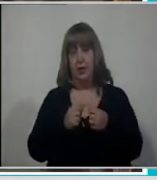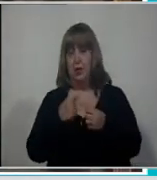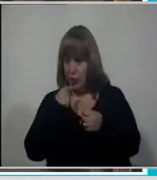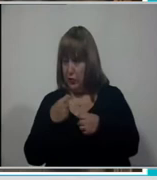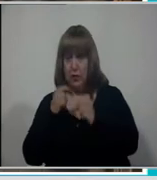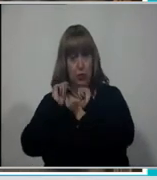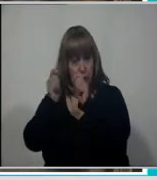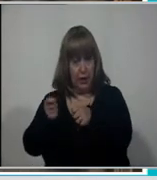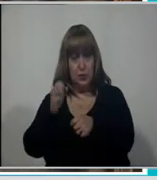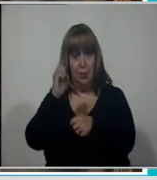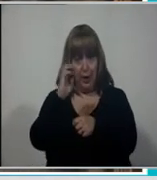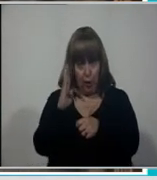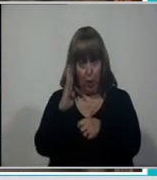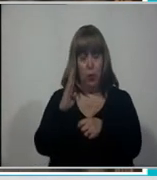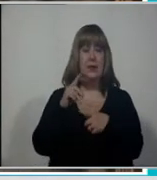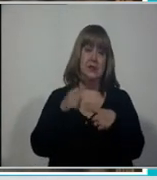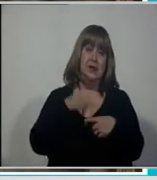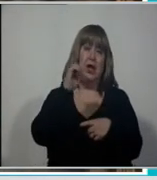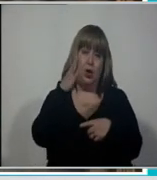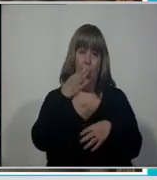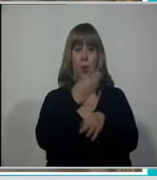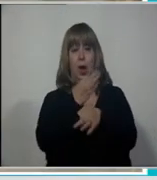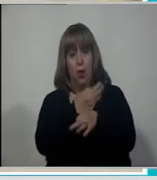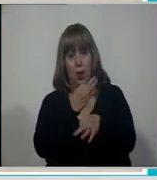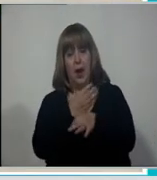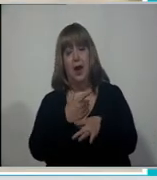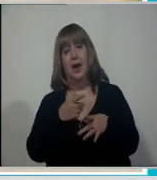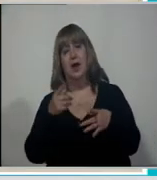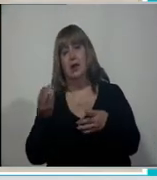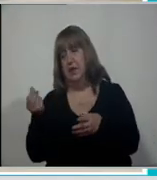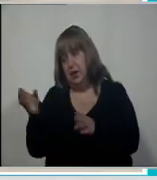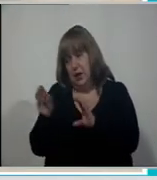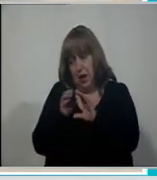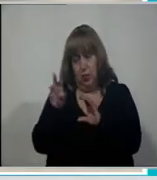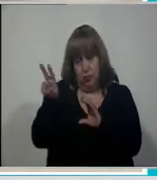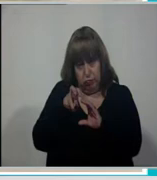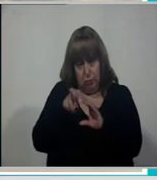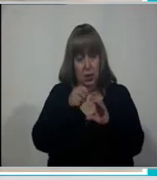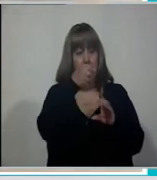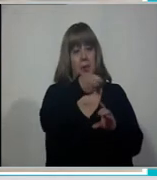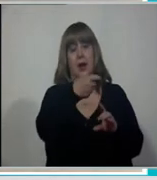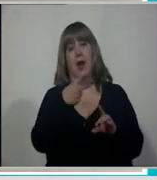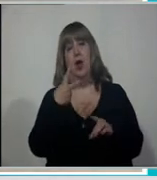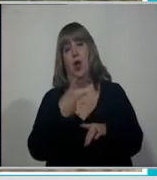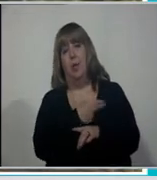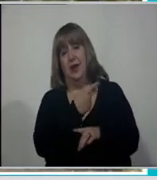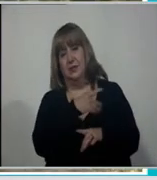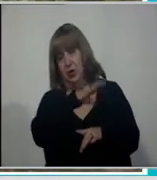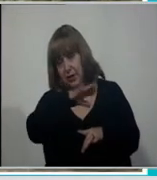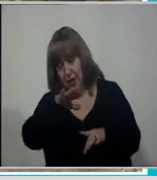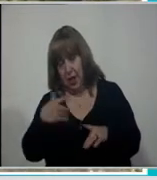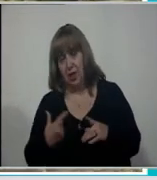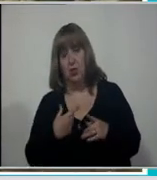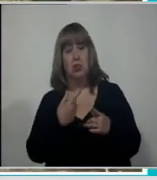para clubes clubes escuelas chicos enfermos que se operó con esa plata o sea hay decenas de instituciones